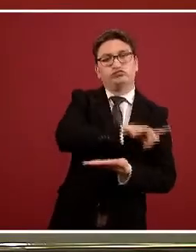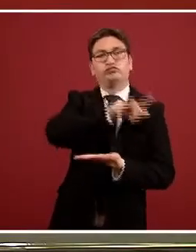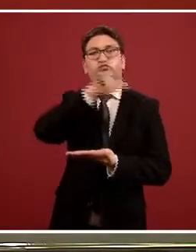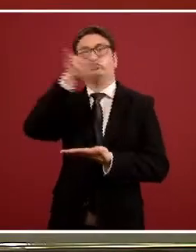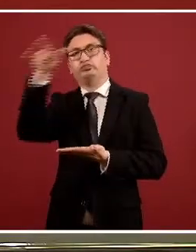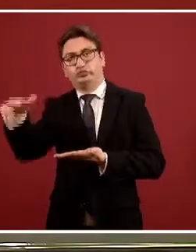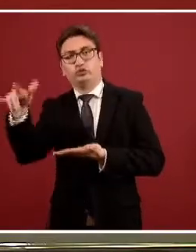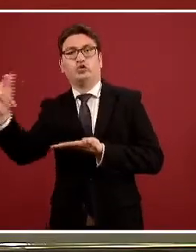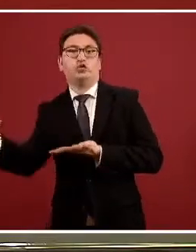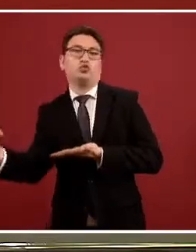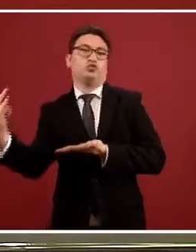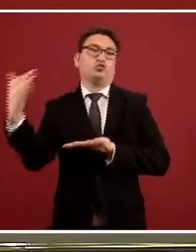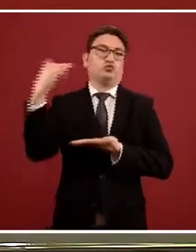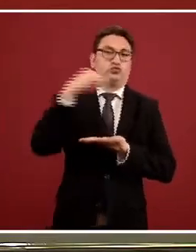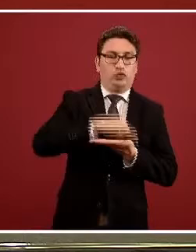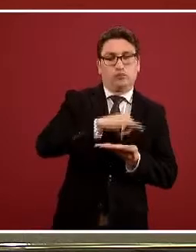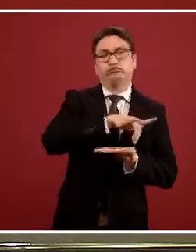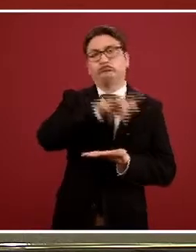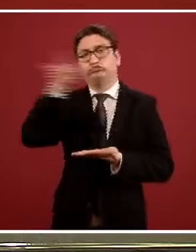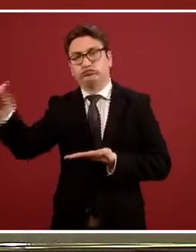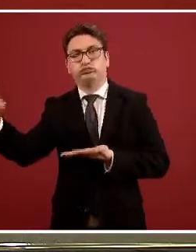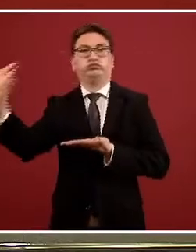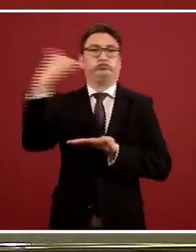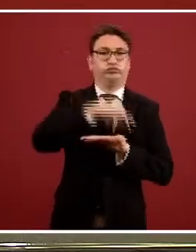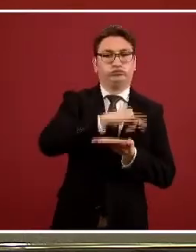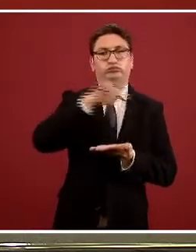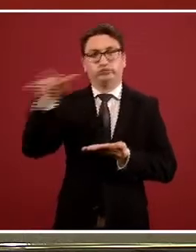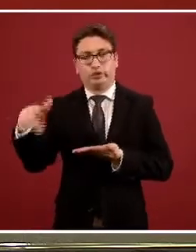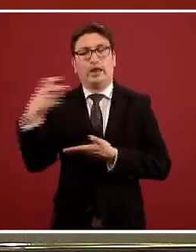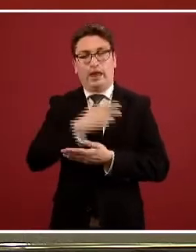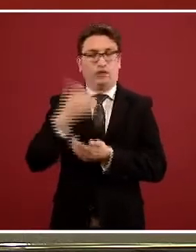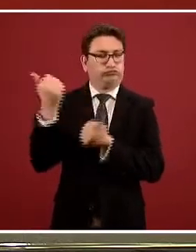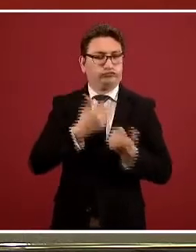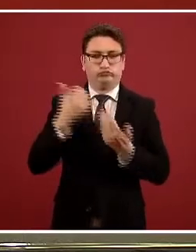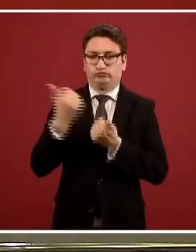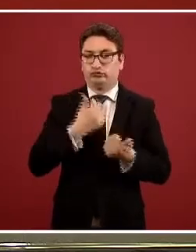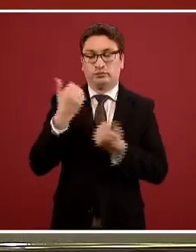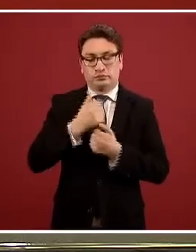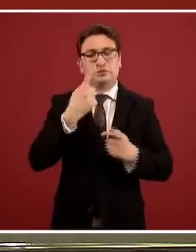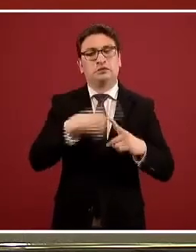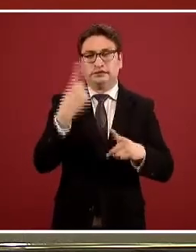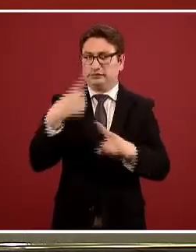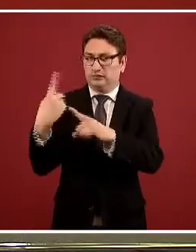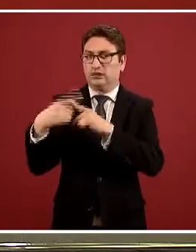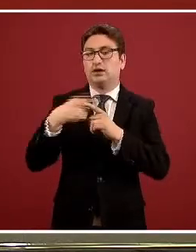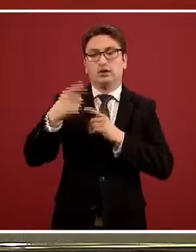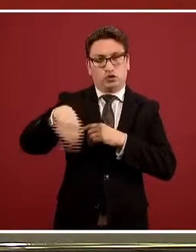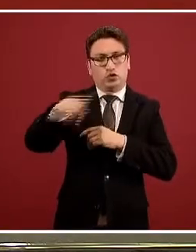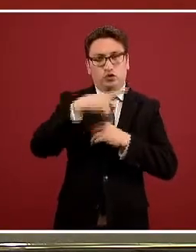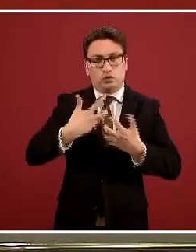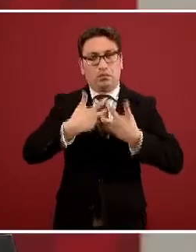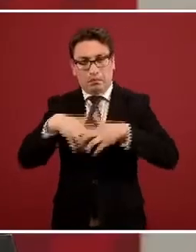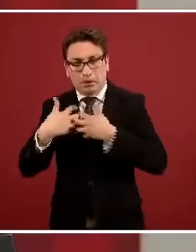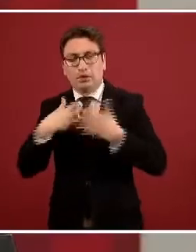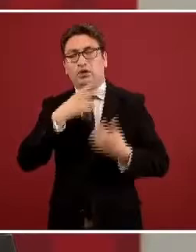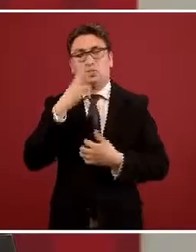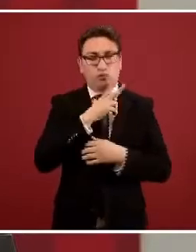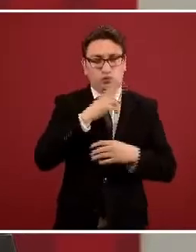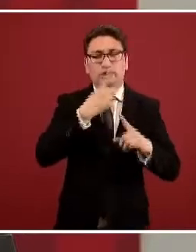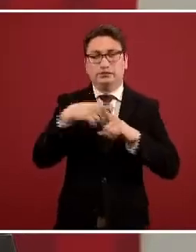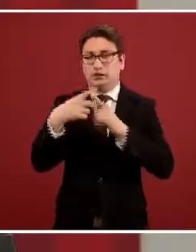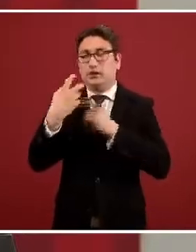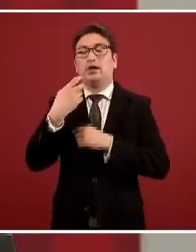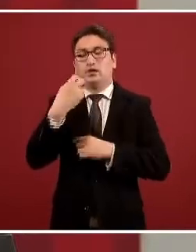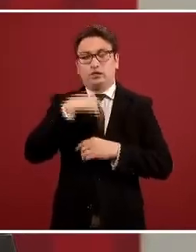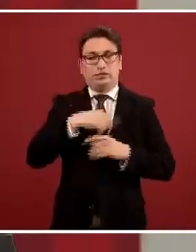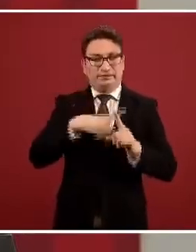trae más, se regresa para acá, todo el tiempo está circulando. Y van a venir todos los ventiladores que hemos contemplado